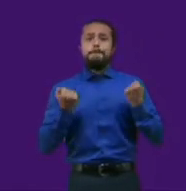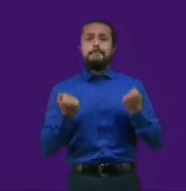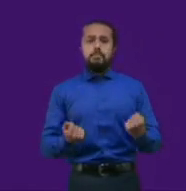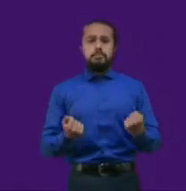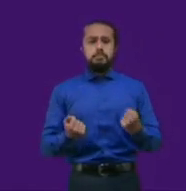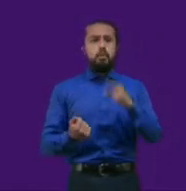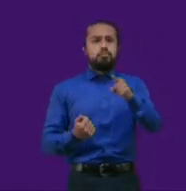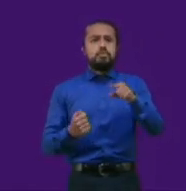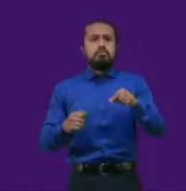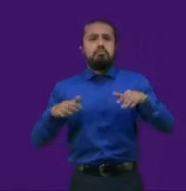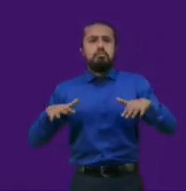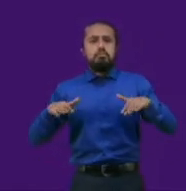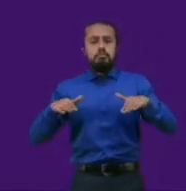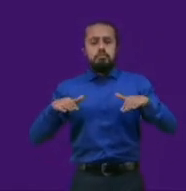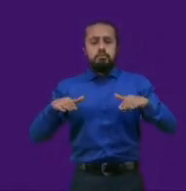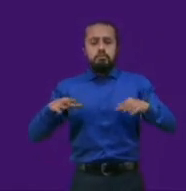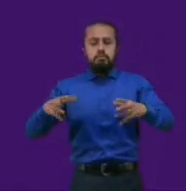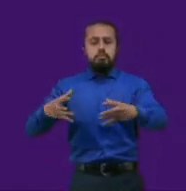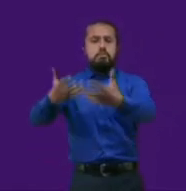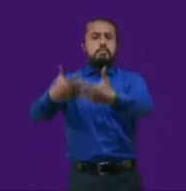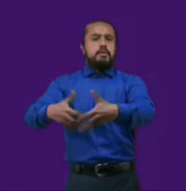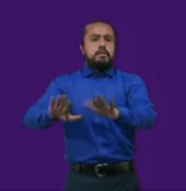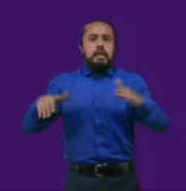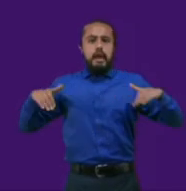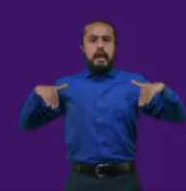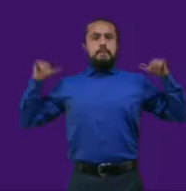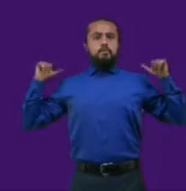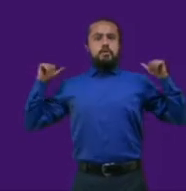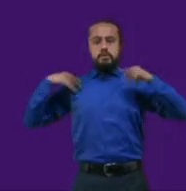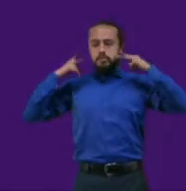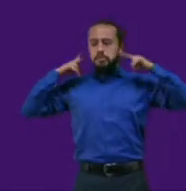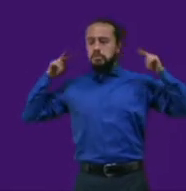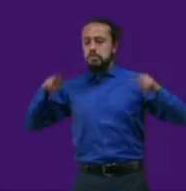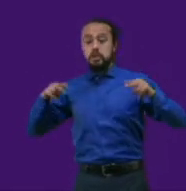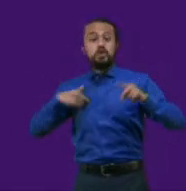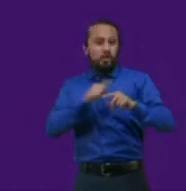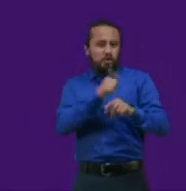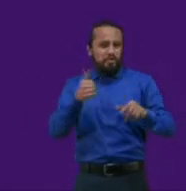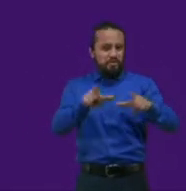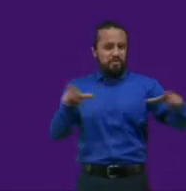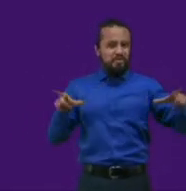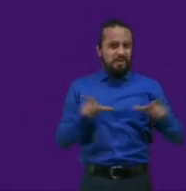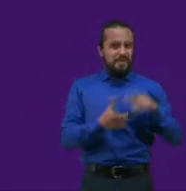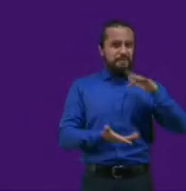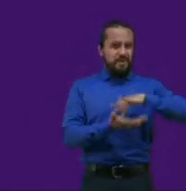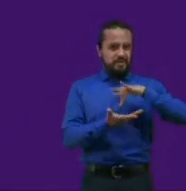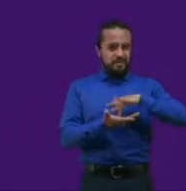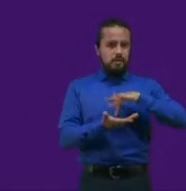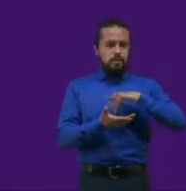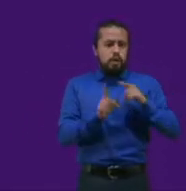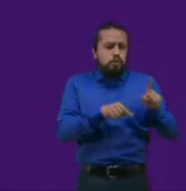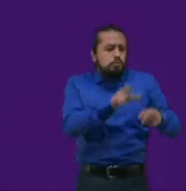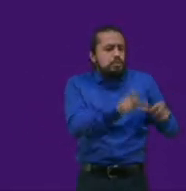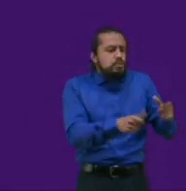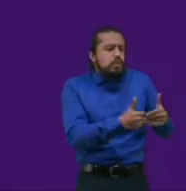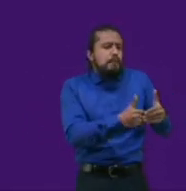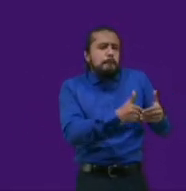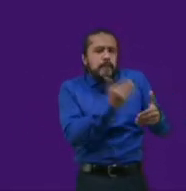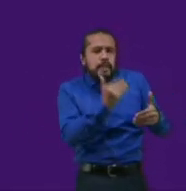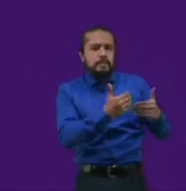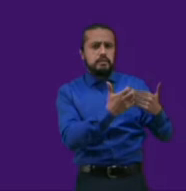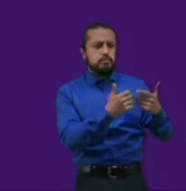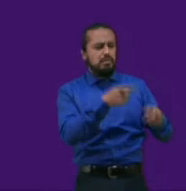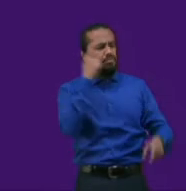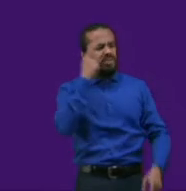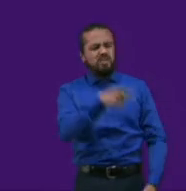o muchas veces los emprendedores, cuando yo converso en algunos escenarios donde he participado pues con personas que están arrancando su negocio, creen que es muy